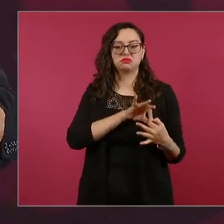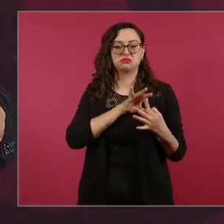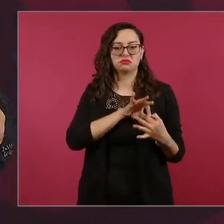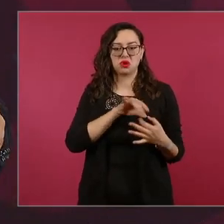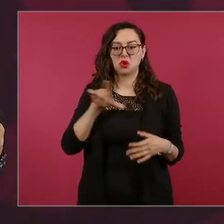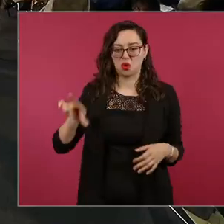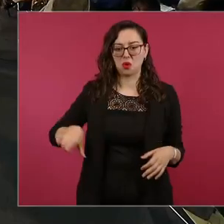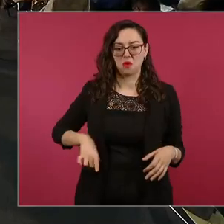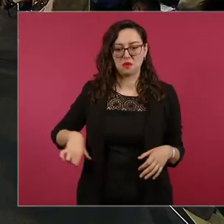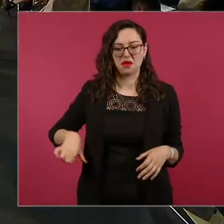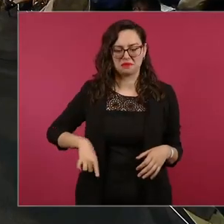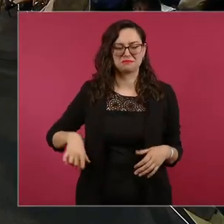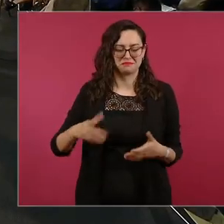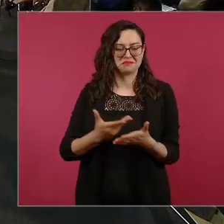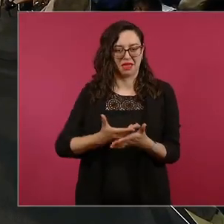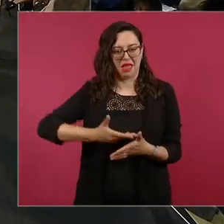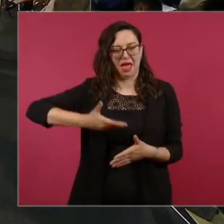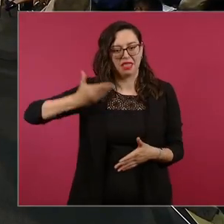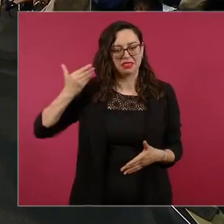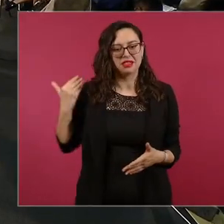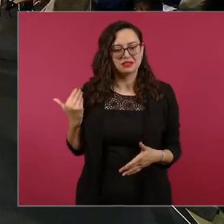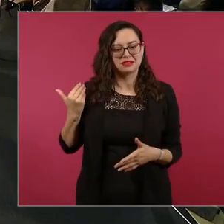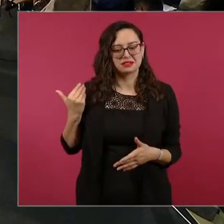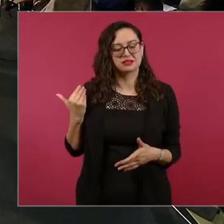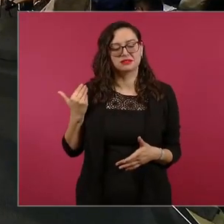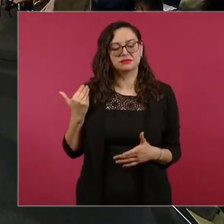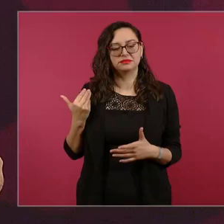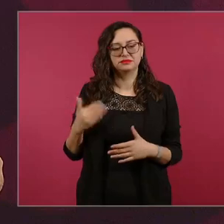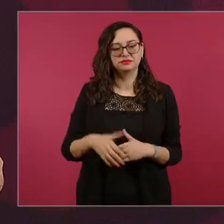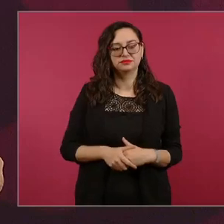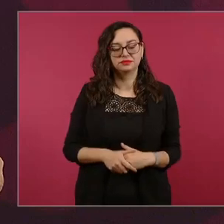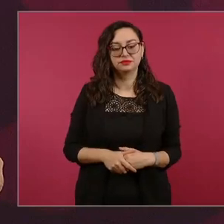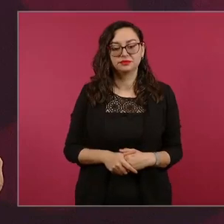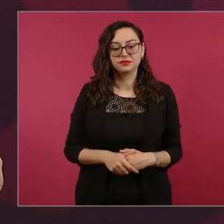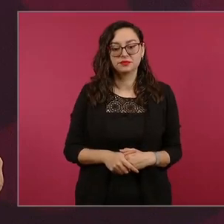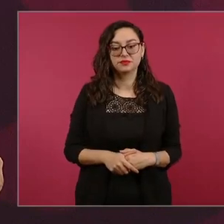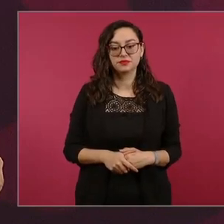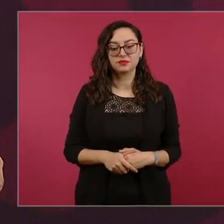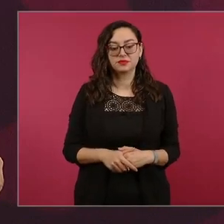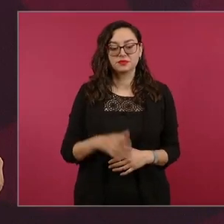estaba desatada la guerra,